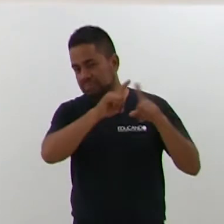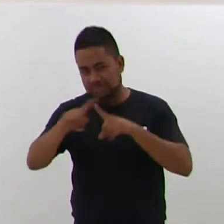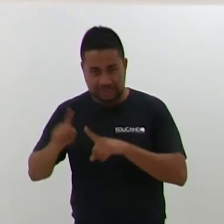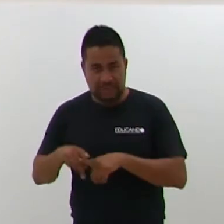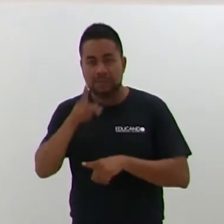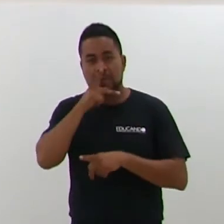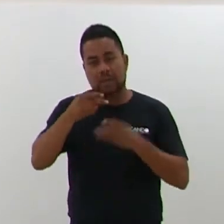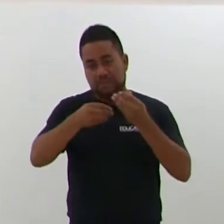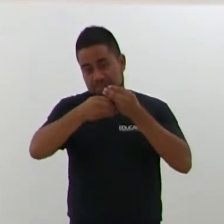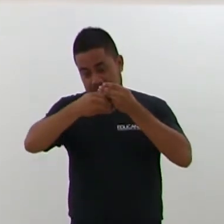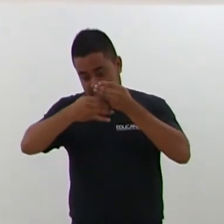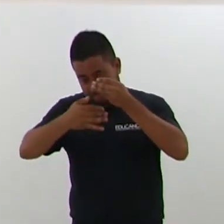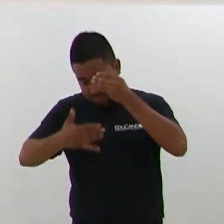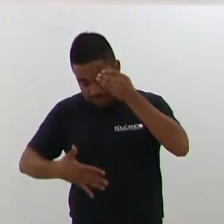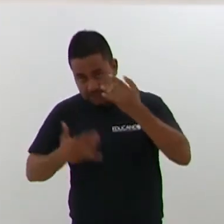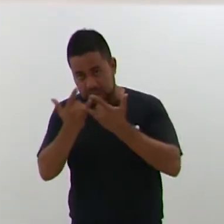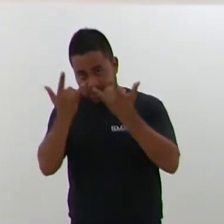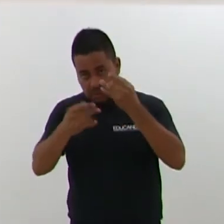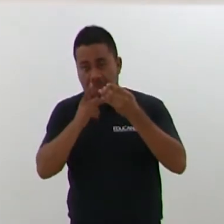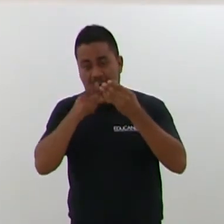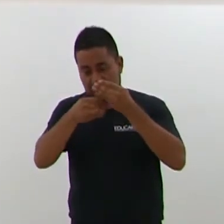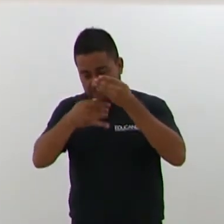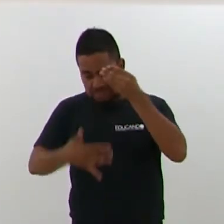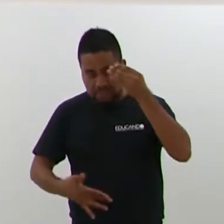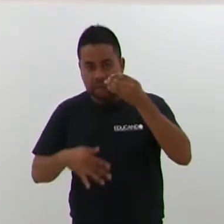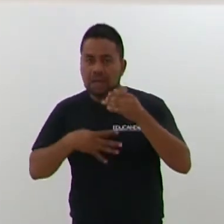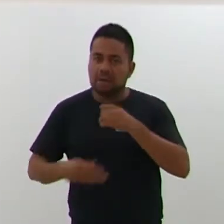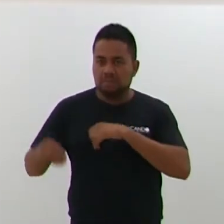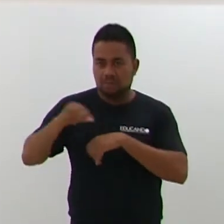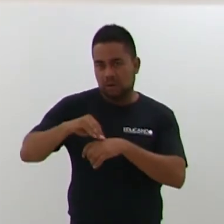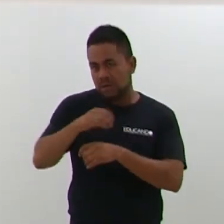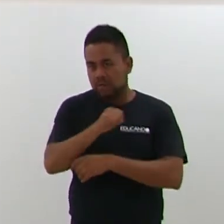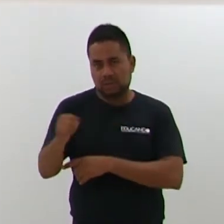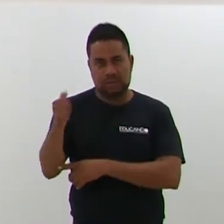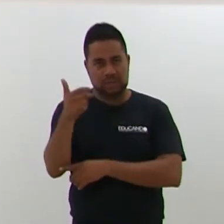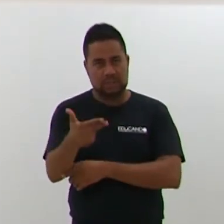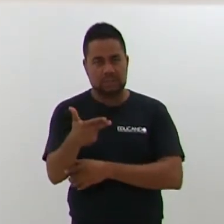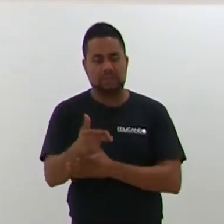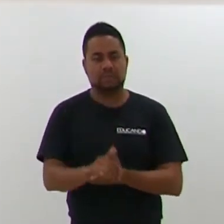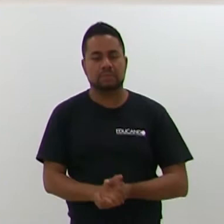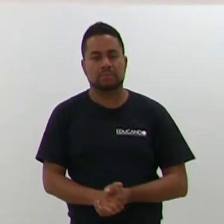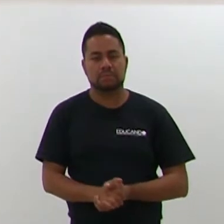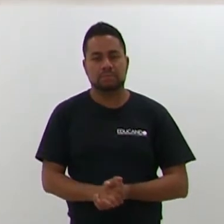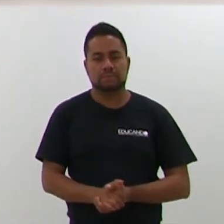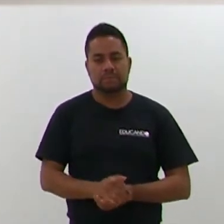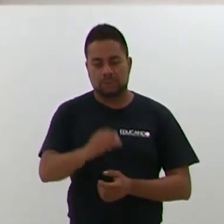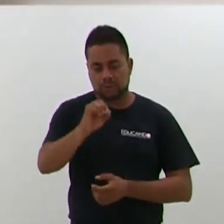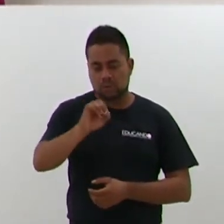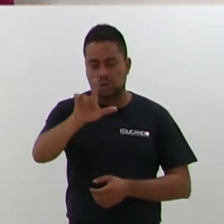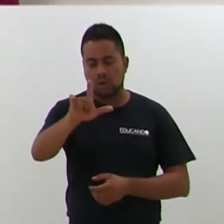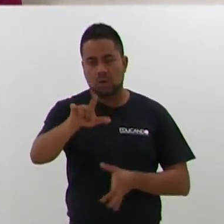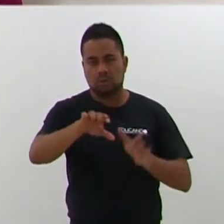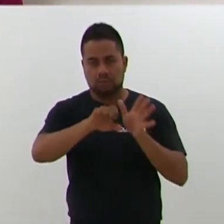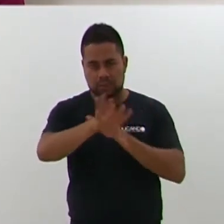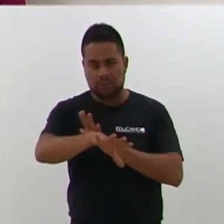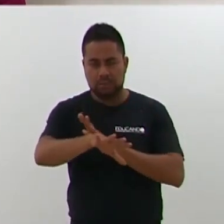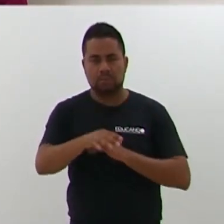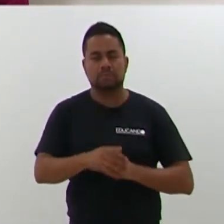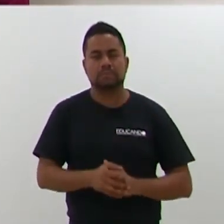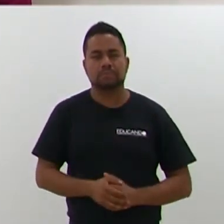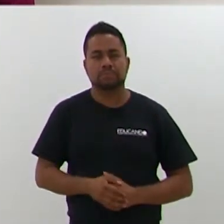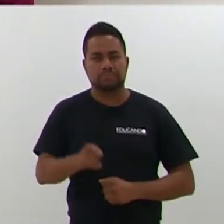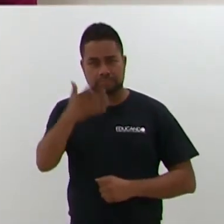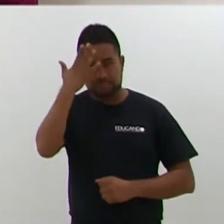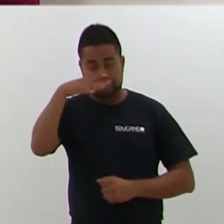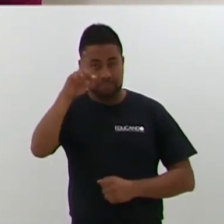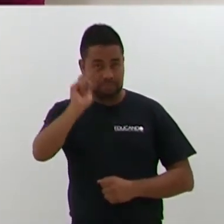que se deriven de ella van a llevar H. Y ol, por ejemplo, ¿ustedes saben lo